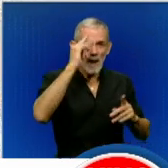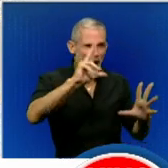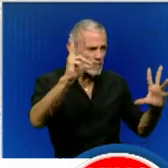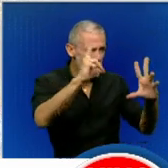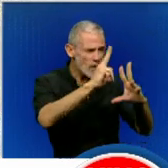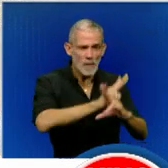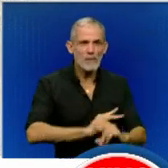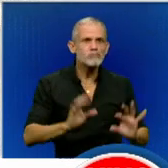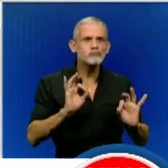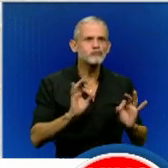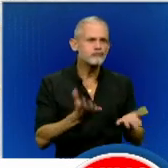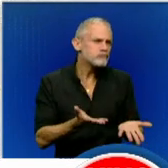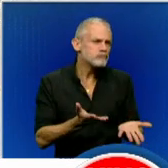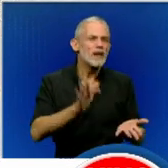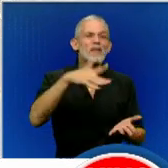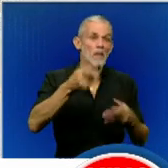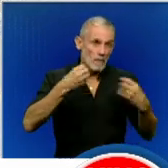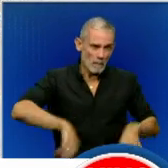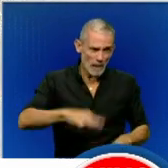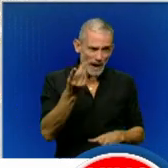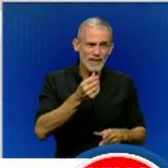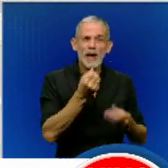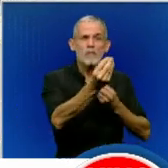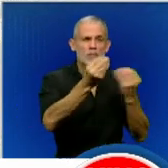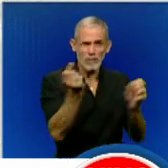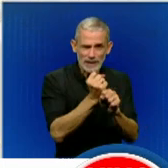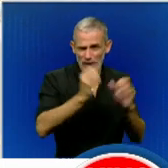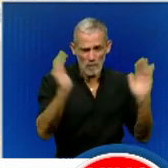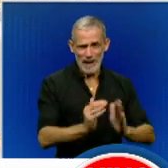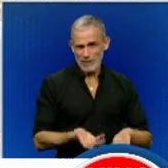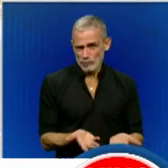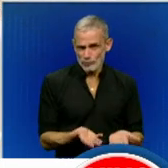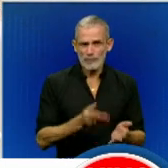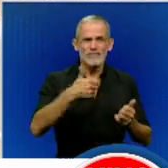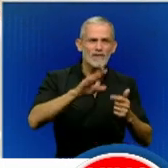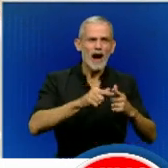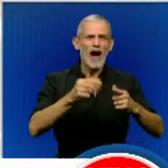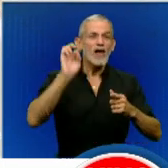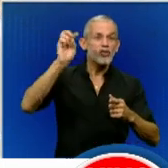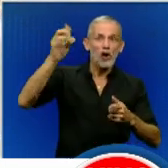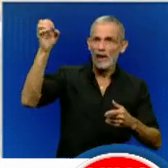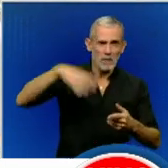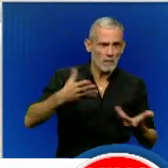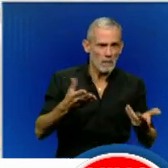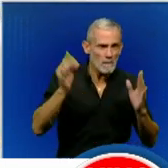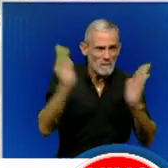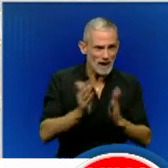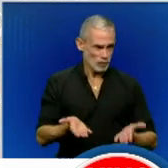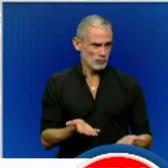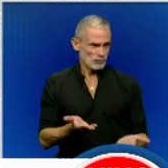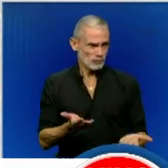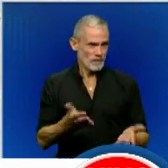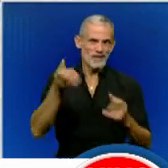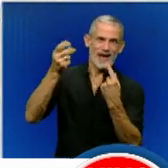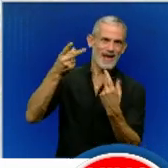más va a significar pérdida de fuentes de trabajo va a significar pérdida de divisas y también